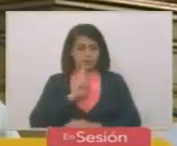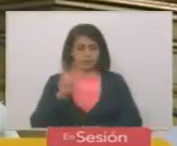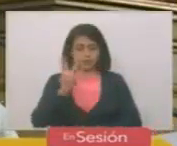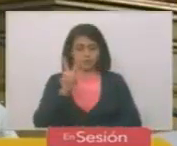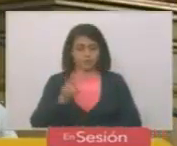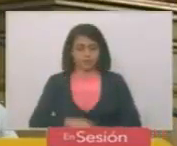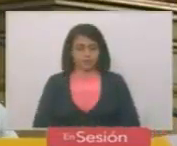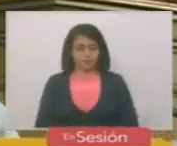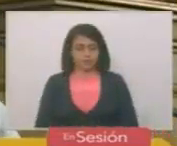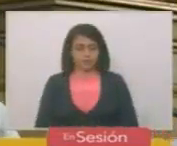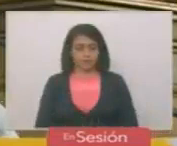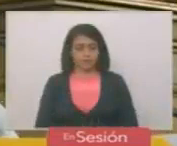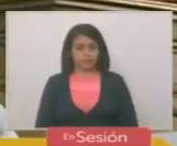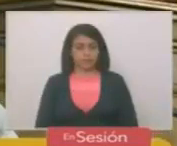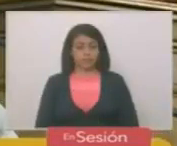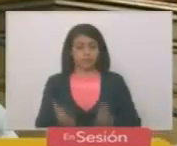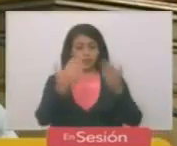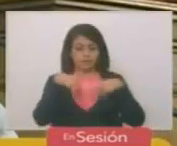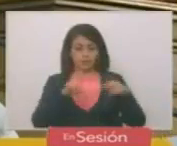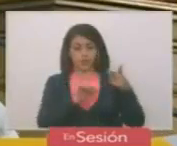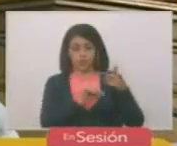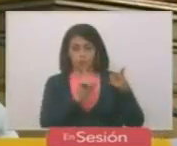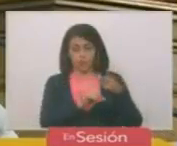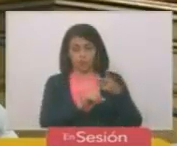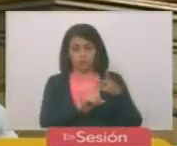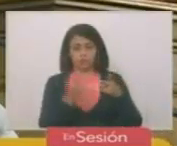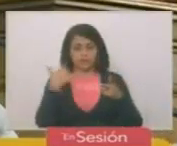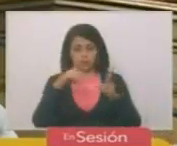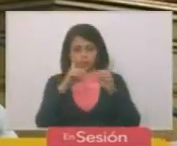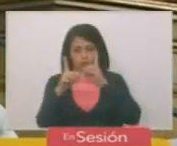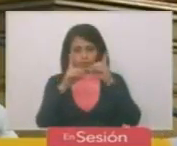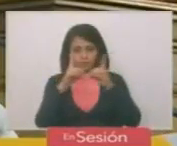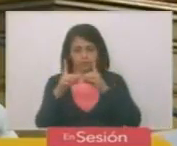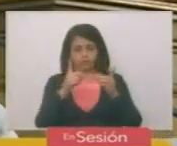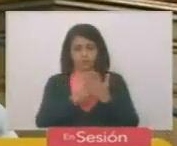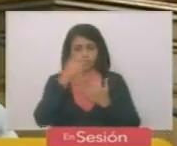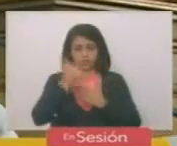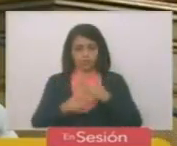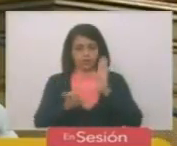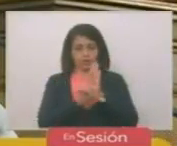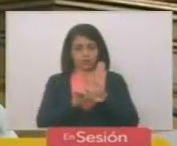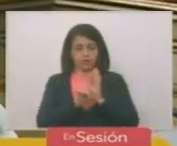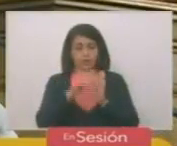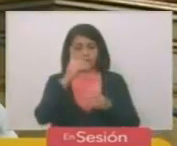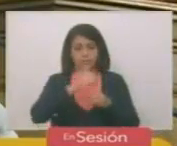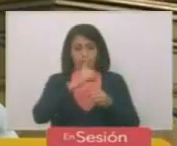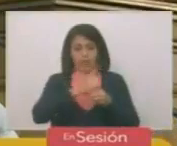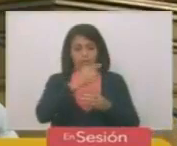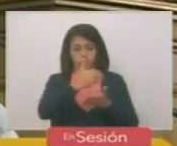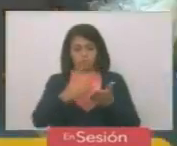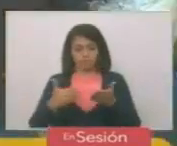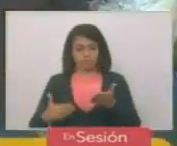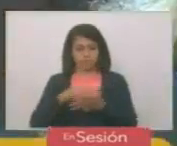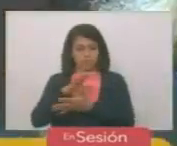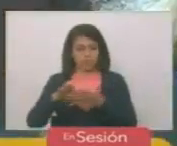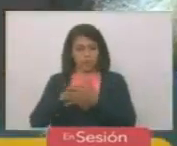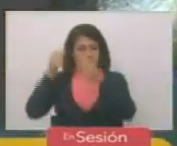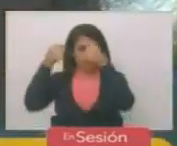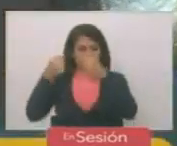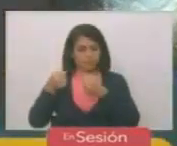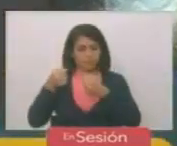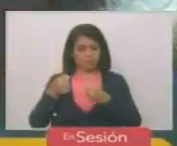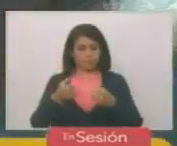Bolivariana de Venezuela. Punto número 2. Segunda discusión del proyecto de ley de registro de antecedentes penales.